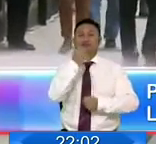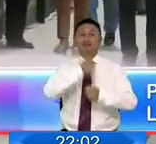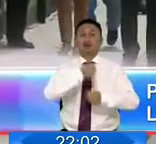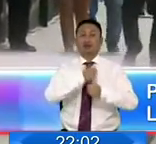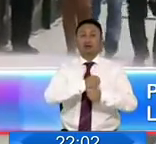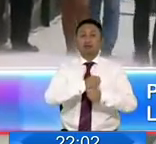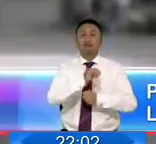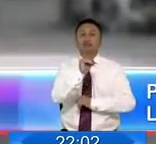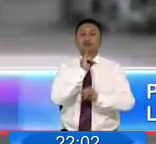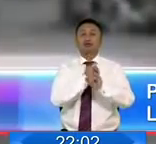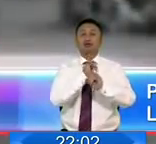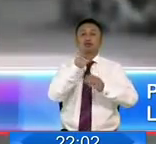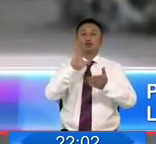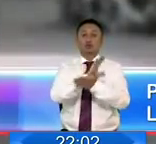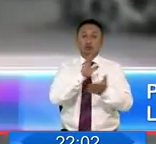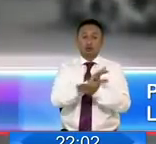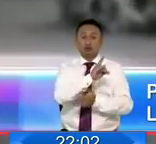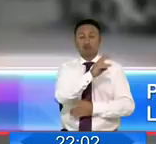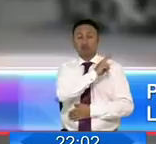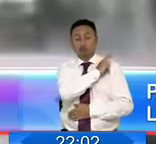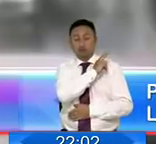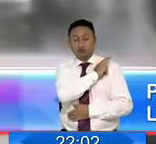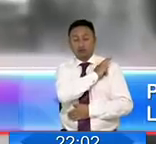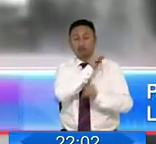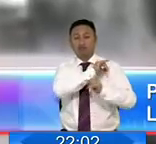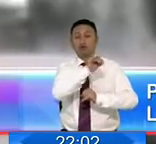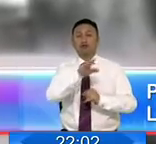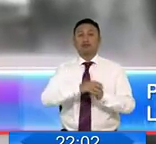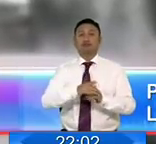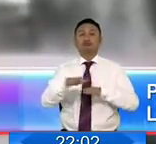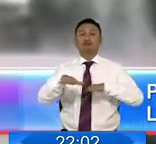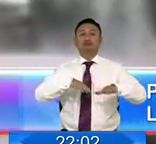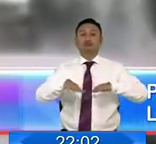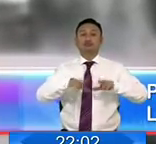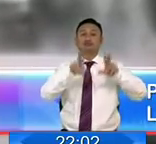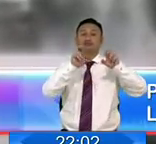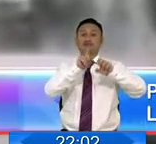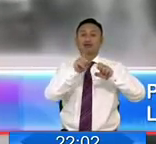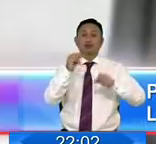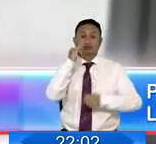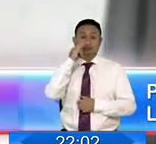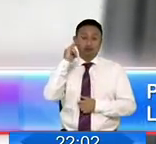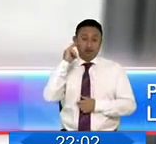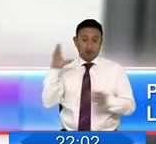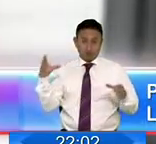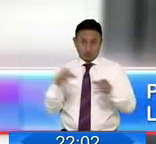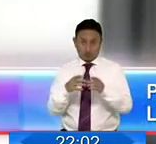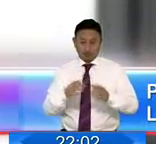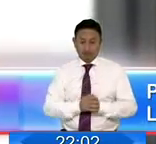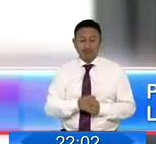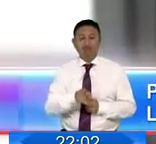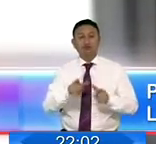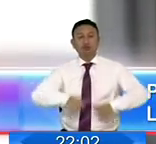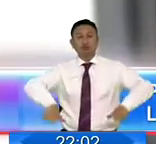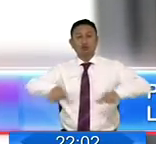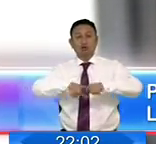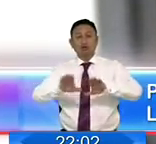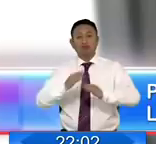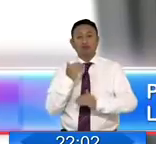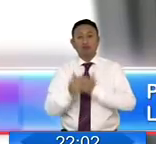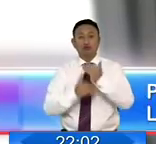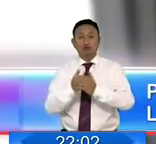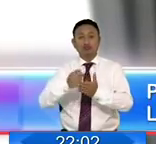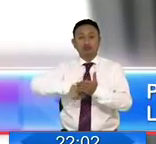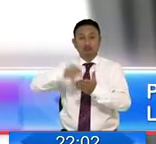en instituciones educativas, academias y centros de actividades relacionadas con niños. En estos lugares, durante sus procesos de